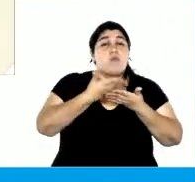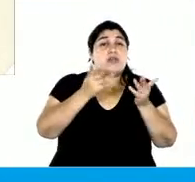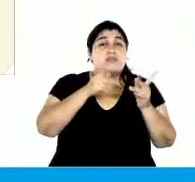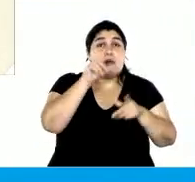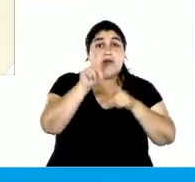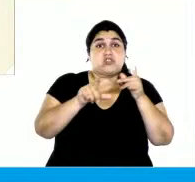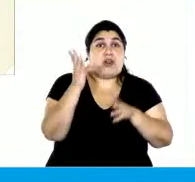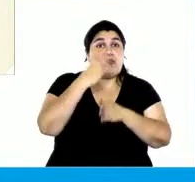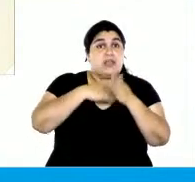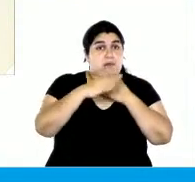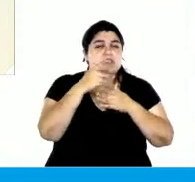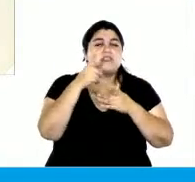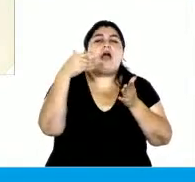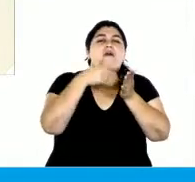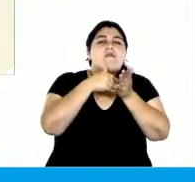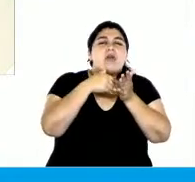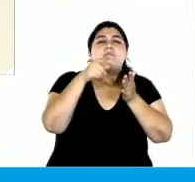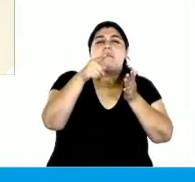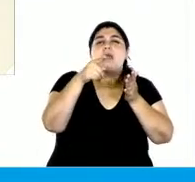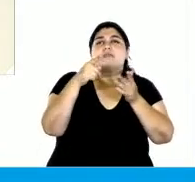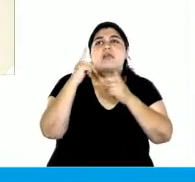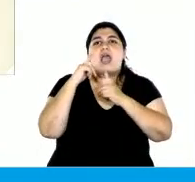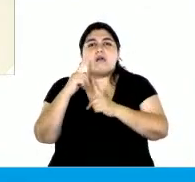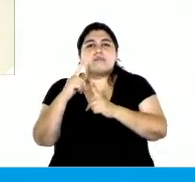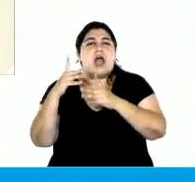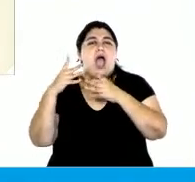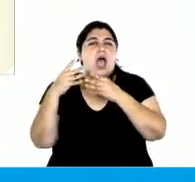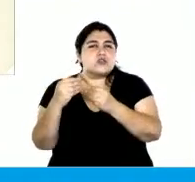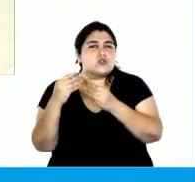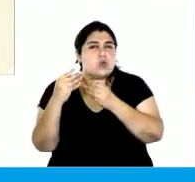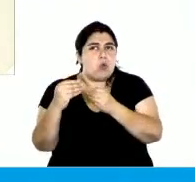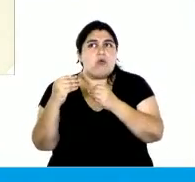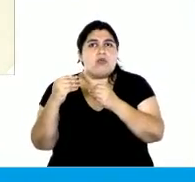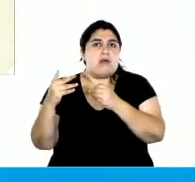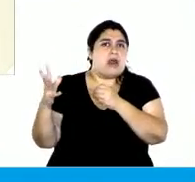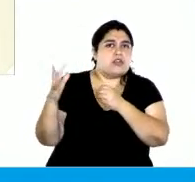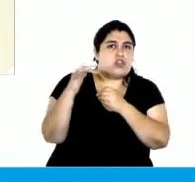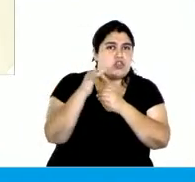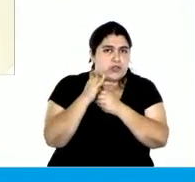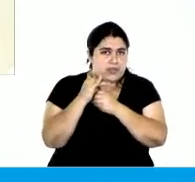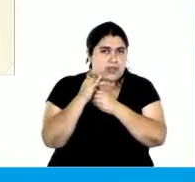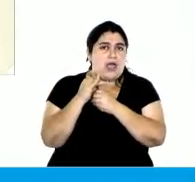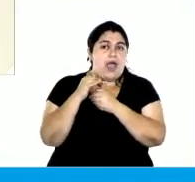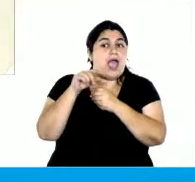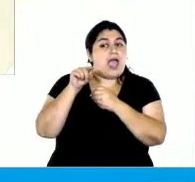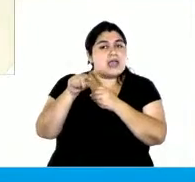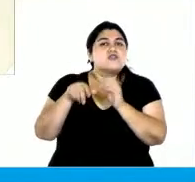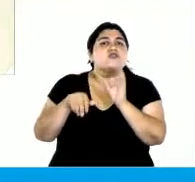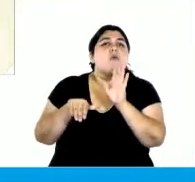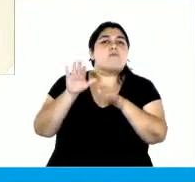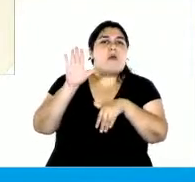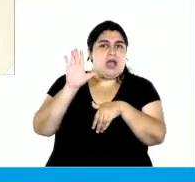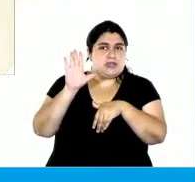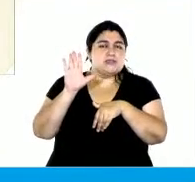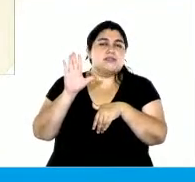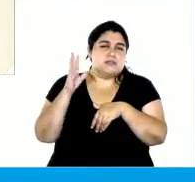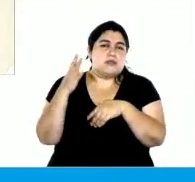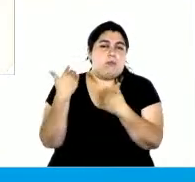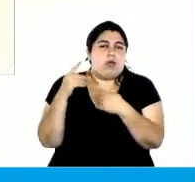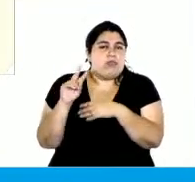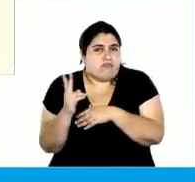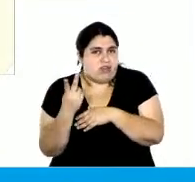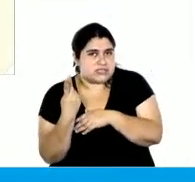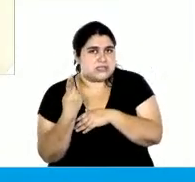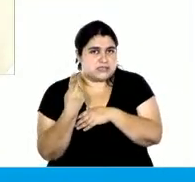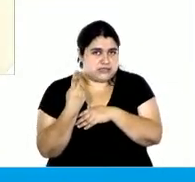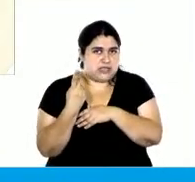discapacidad que dependen de asistencia de otras personas para la vida diaria tienen una mayor proporción en el fallecimiento, el 13 frente